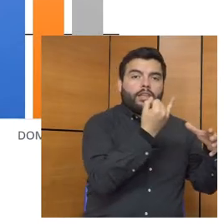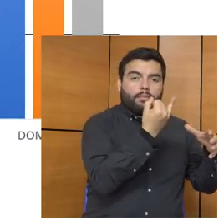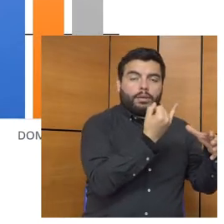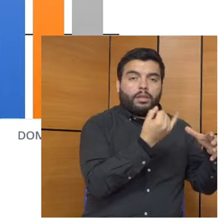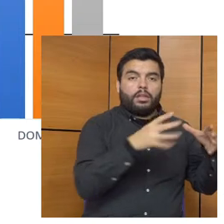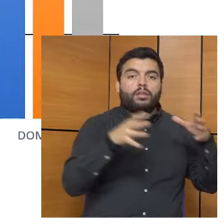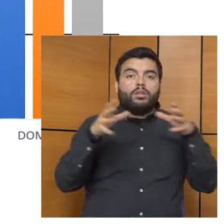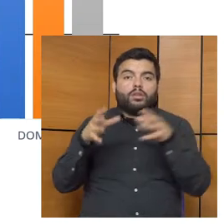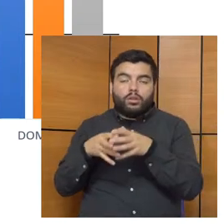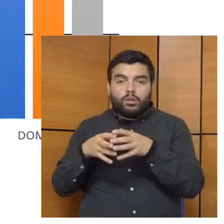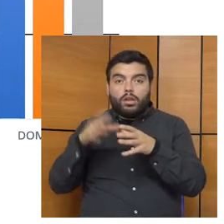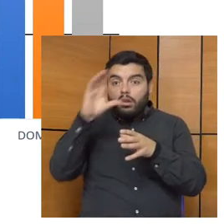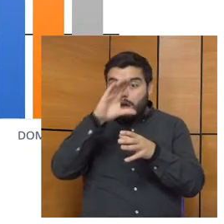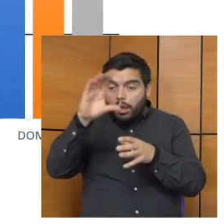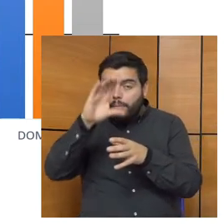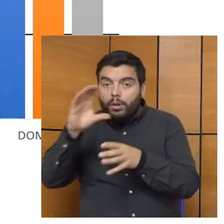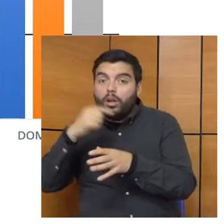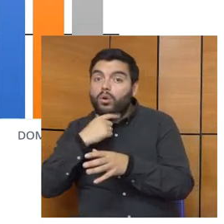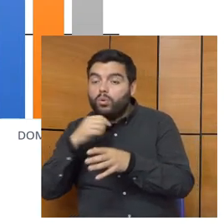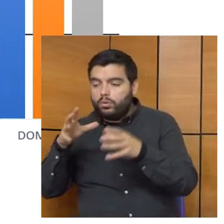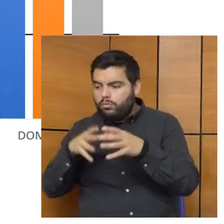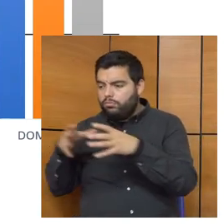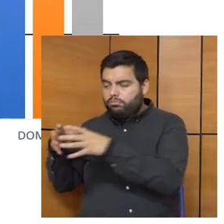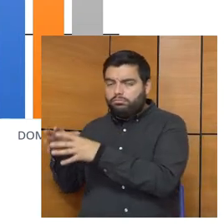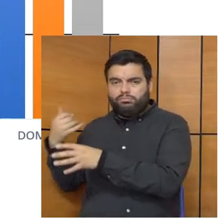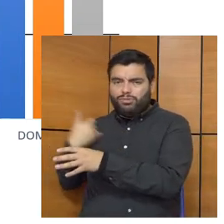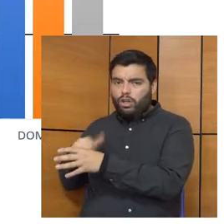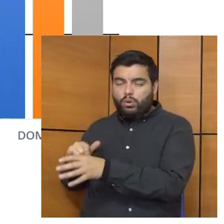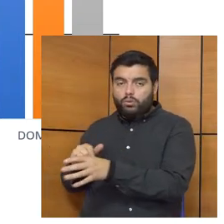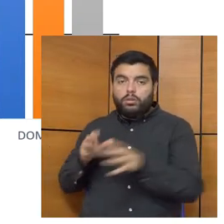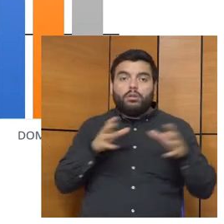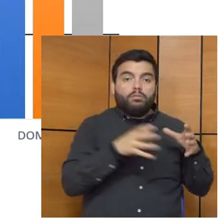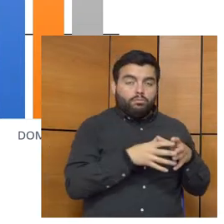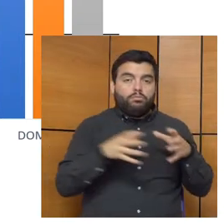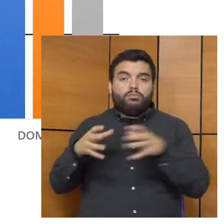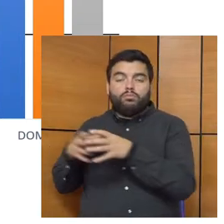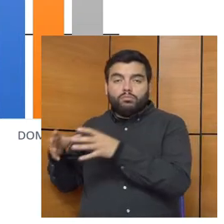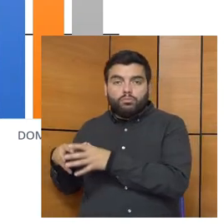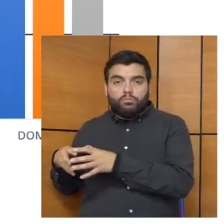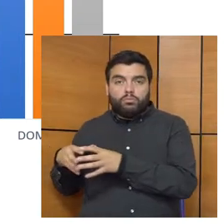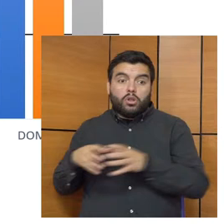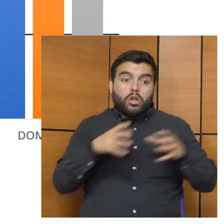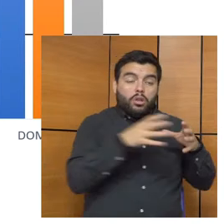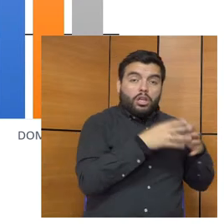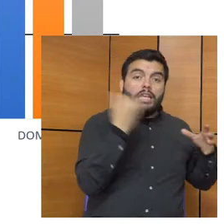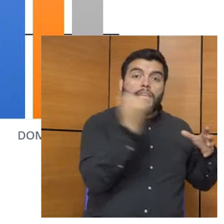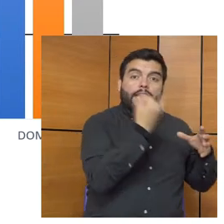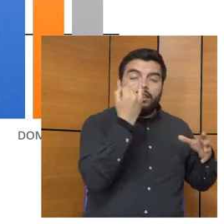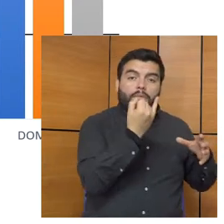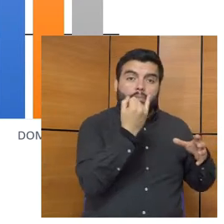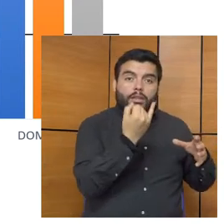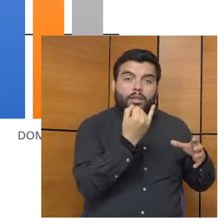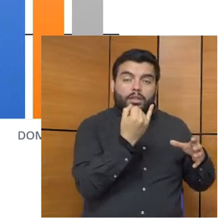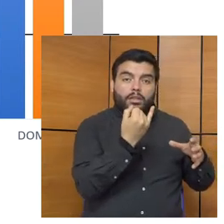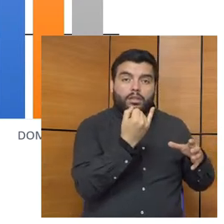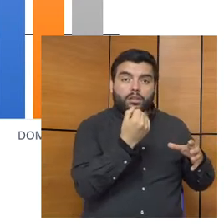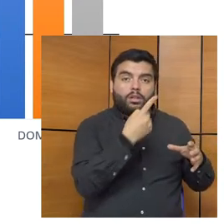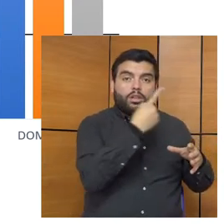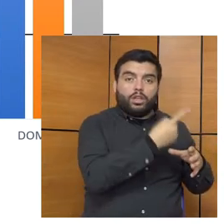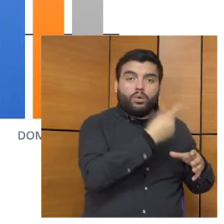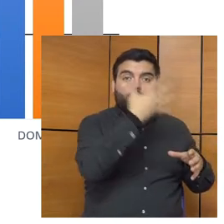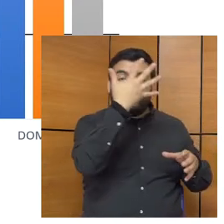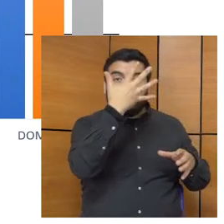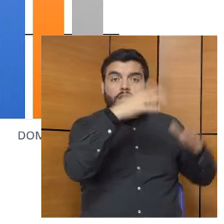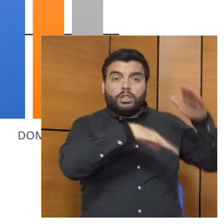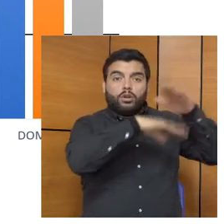los exploradores y los apáticos. Y claro, los independientes ocupan mucho. 3 sería el corte, ¿cierto? De 1 a 5, de 5